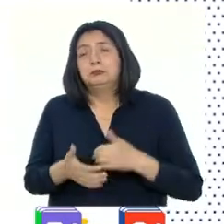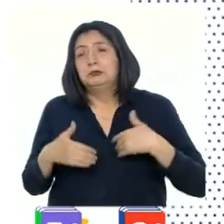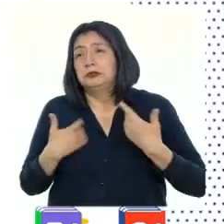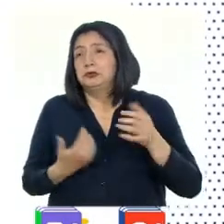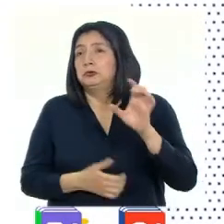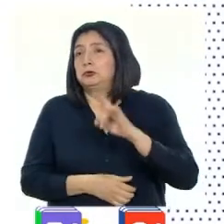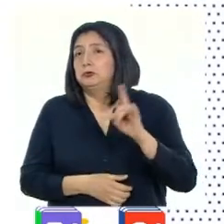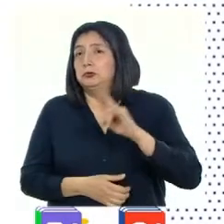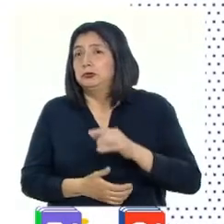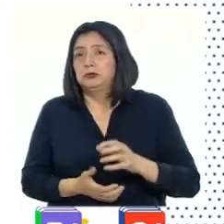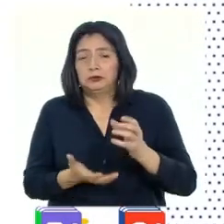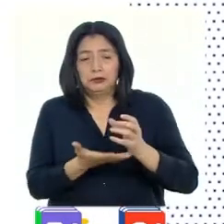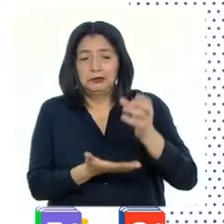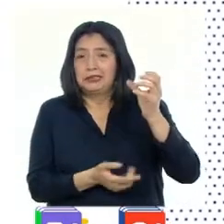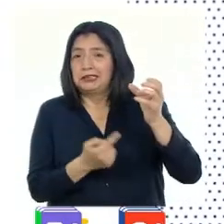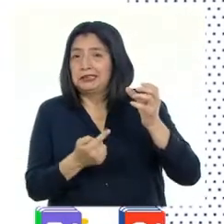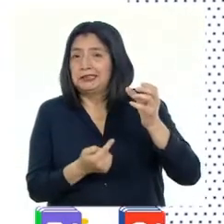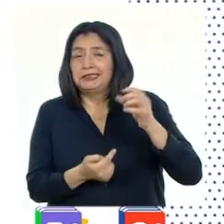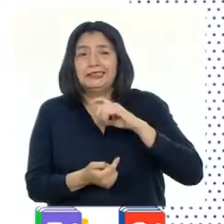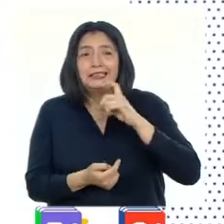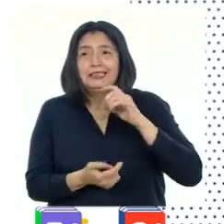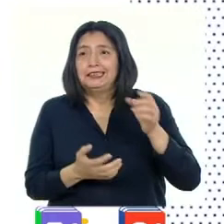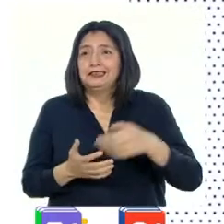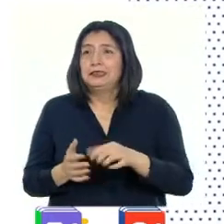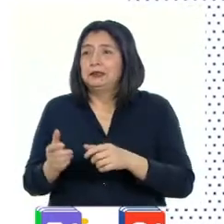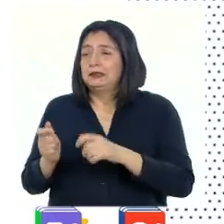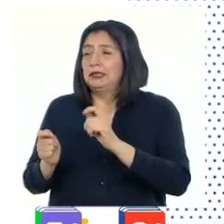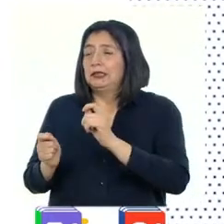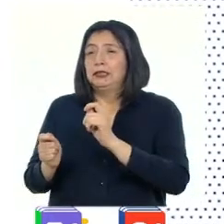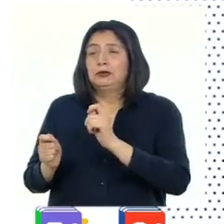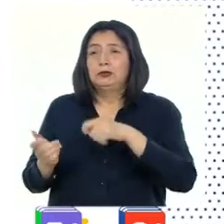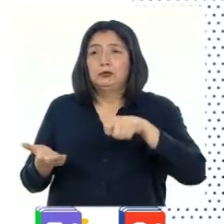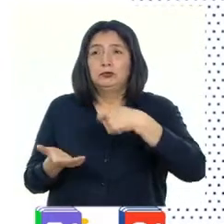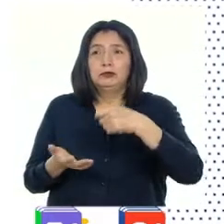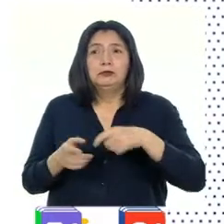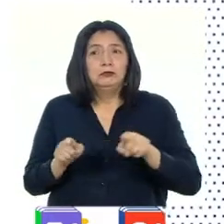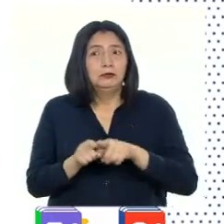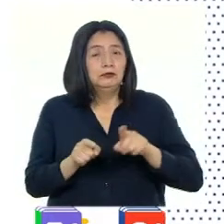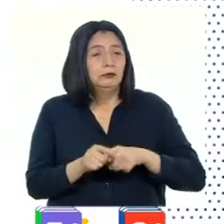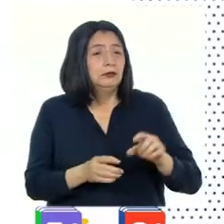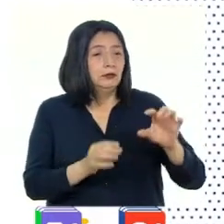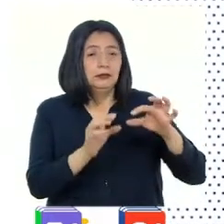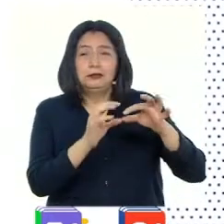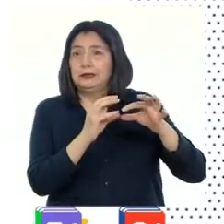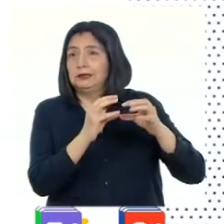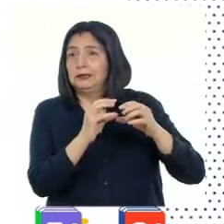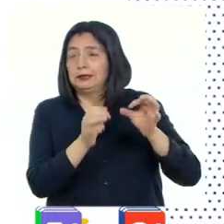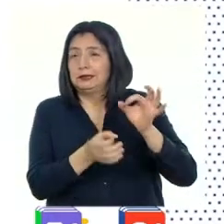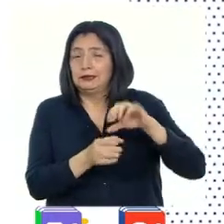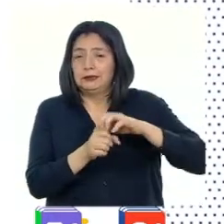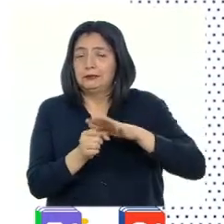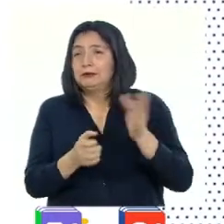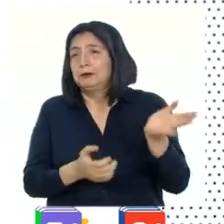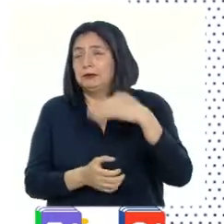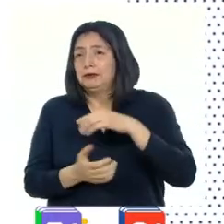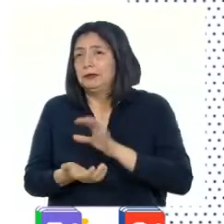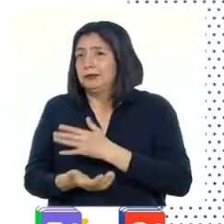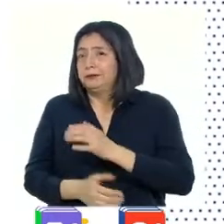puedes usar las latas que siempre hay en casa, las cucharas o si no también las tapitas de plástico. Ahora sí, vamos a nuestra